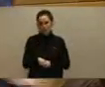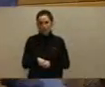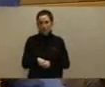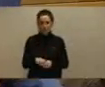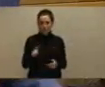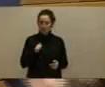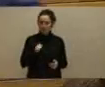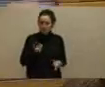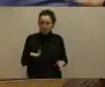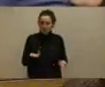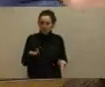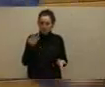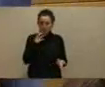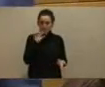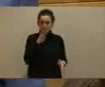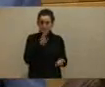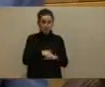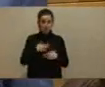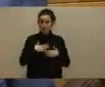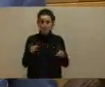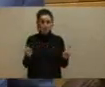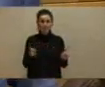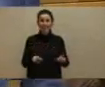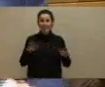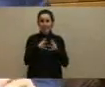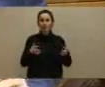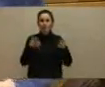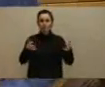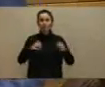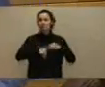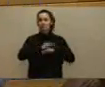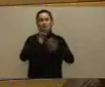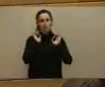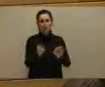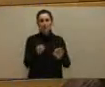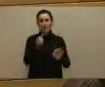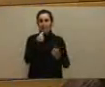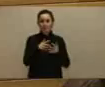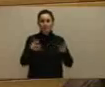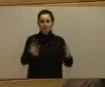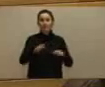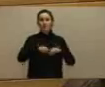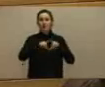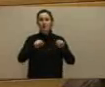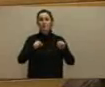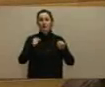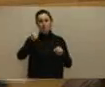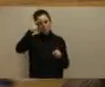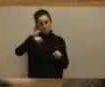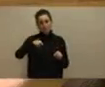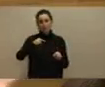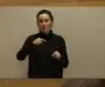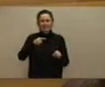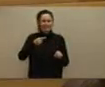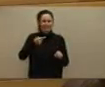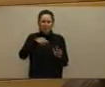de todas esas irregularidades que él no es culpable. Si quiere le repito el párrafo, que lo tendrá usted igual que yo. Dice que el Principado de Asturias tenía conocimiento de todo.